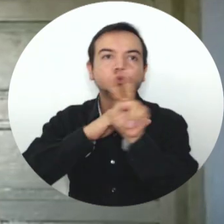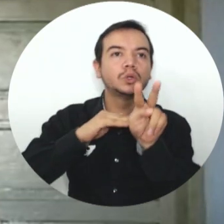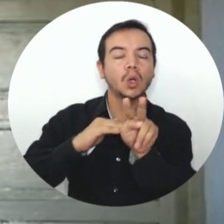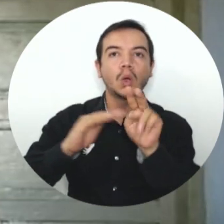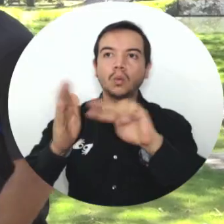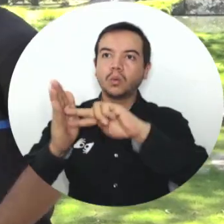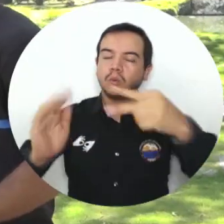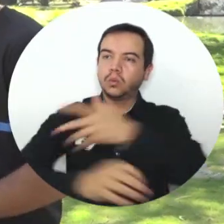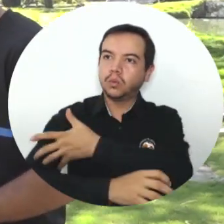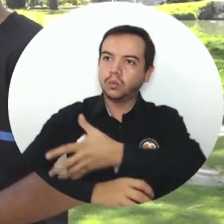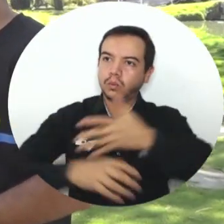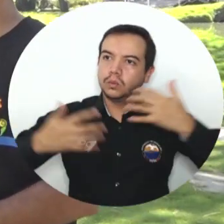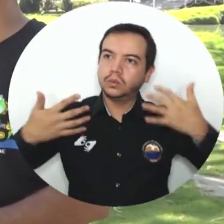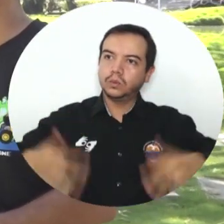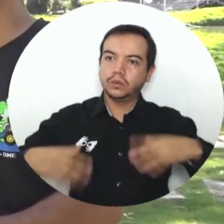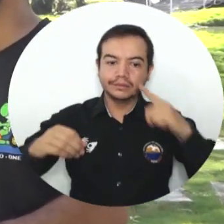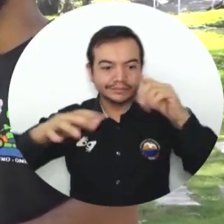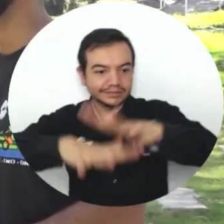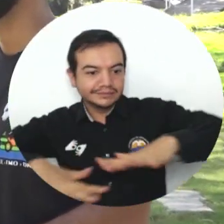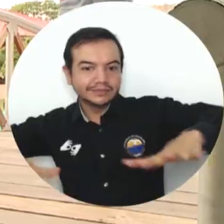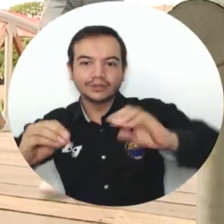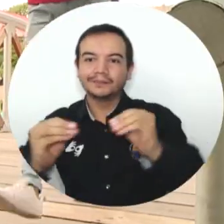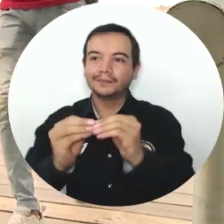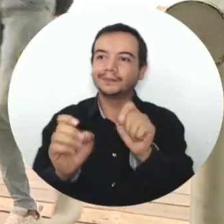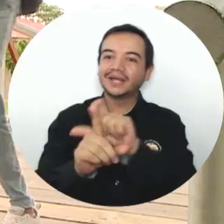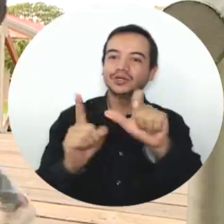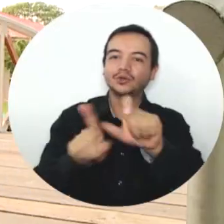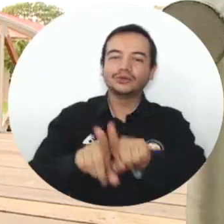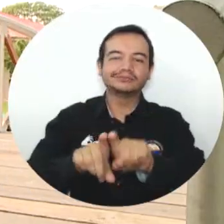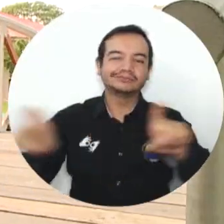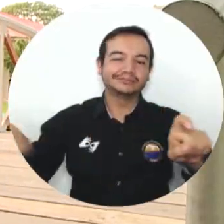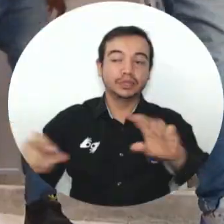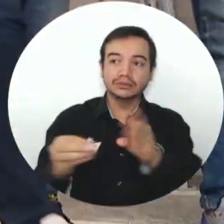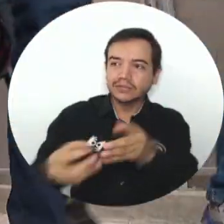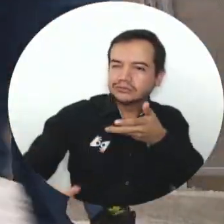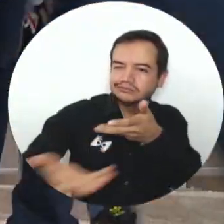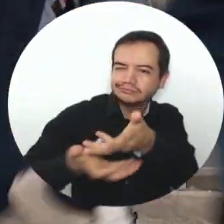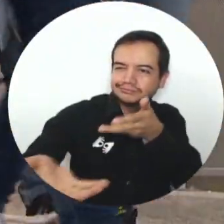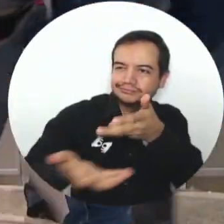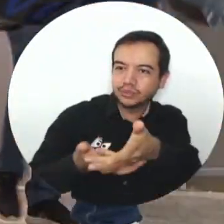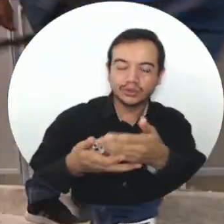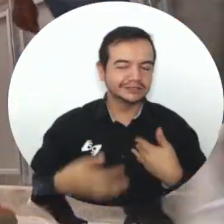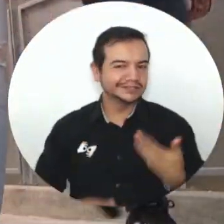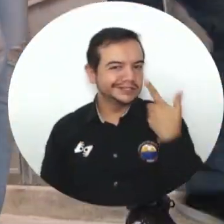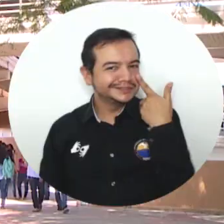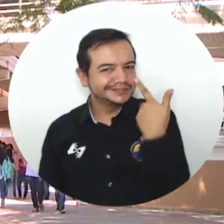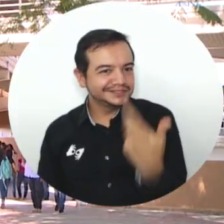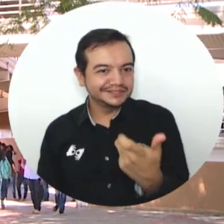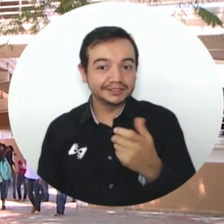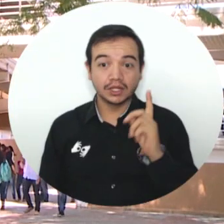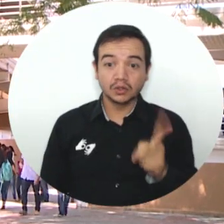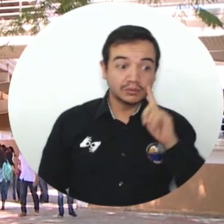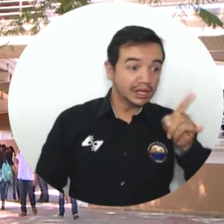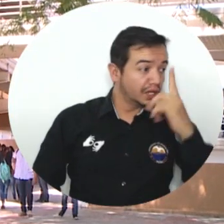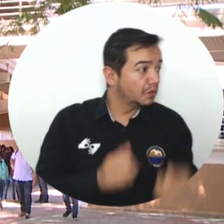capacidad tecnológica, el campus y su diversidad cultural. La interacción con el personal de la universidad me pareció bastante reconfortante, ya